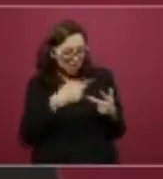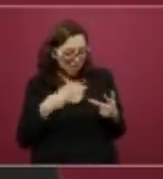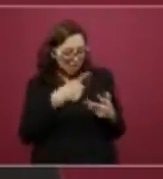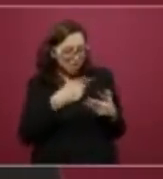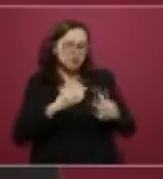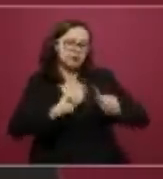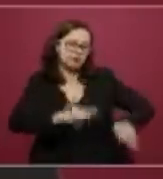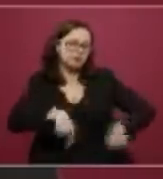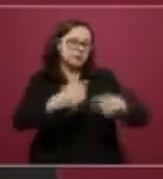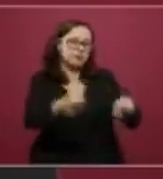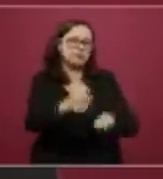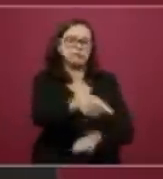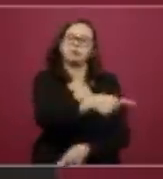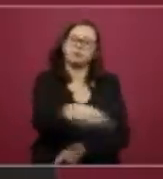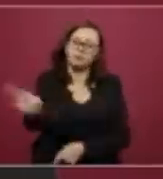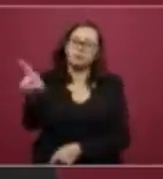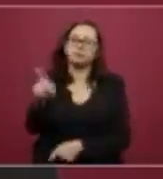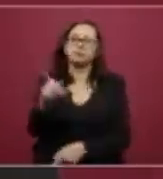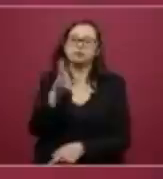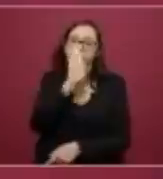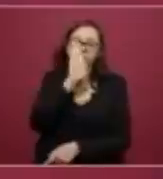cobranza en el Infonavit.